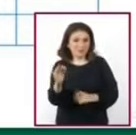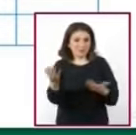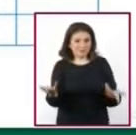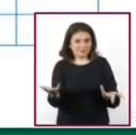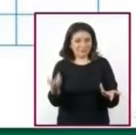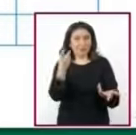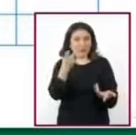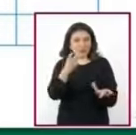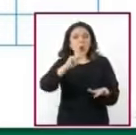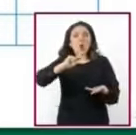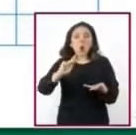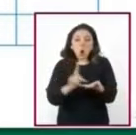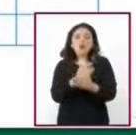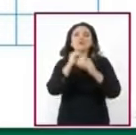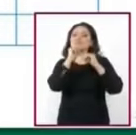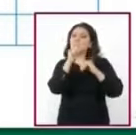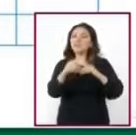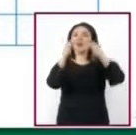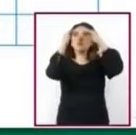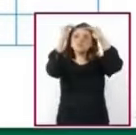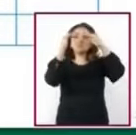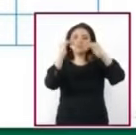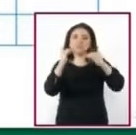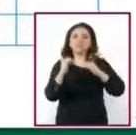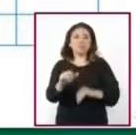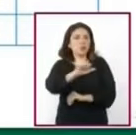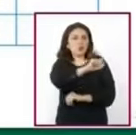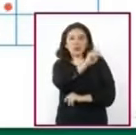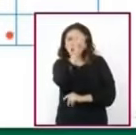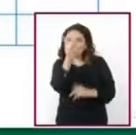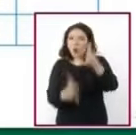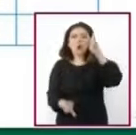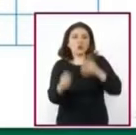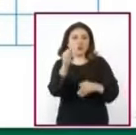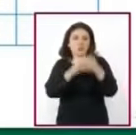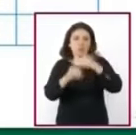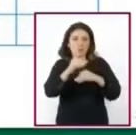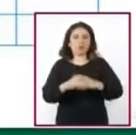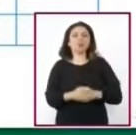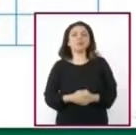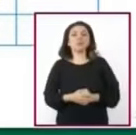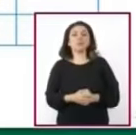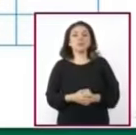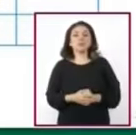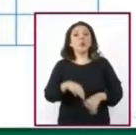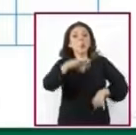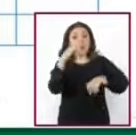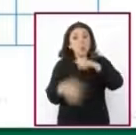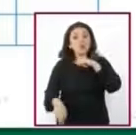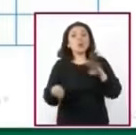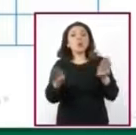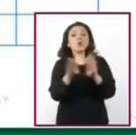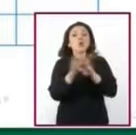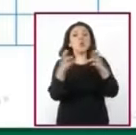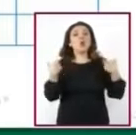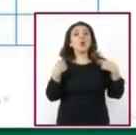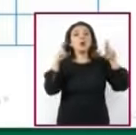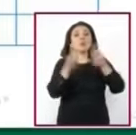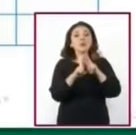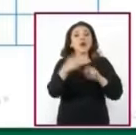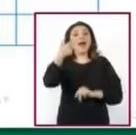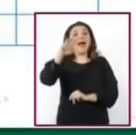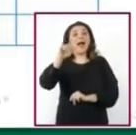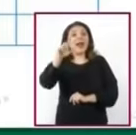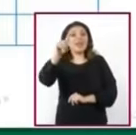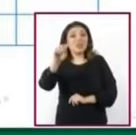15.8%. Y se repite este procedimiento con los demás deportes. Finalmente, para calcular la representación